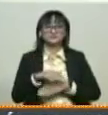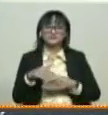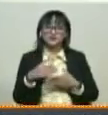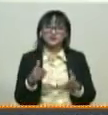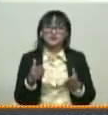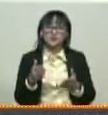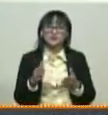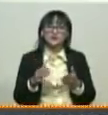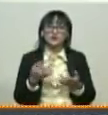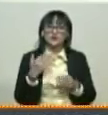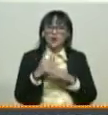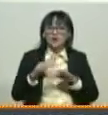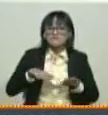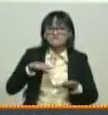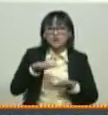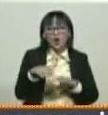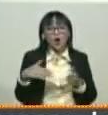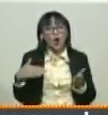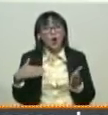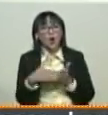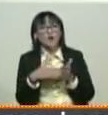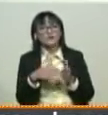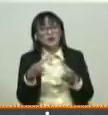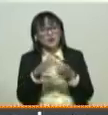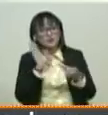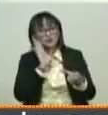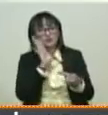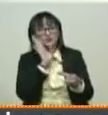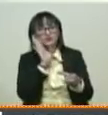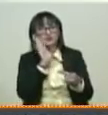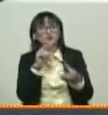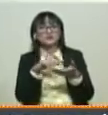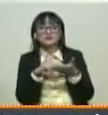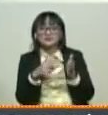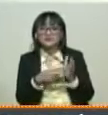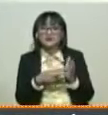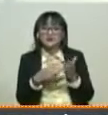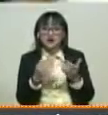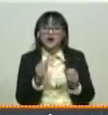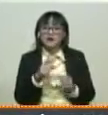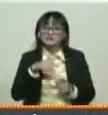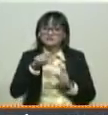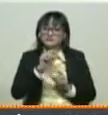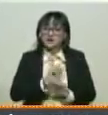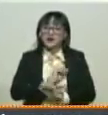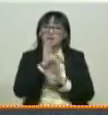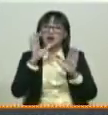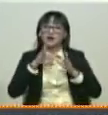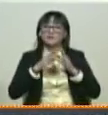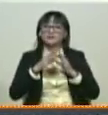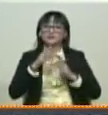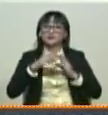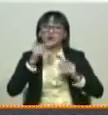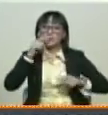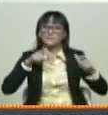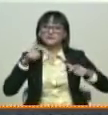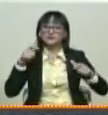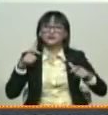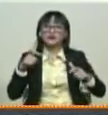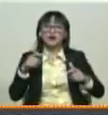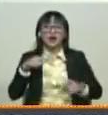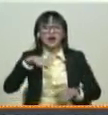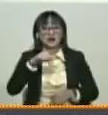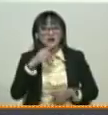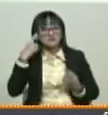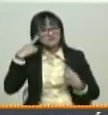da un paso en contra de estas mafias, está dando una señal clara a mucha gente de que aquí no va a haber